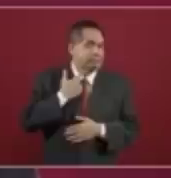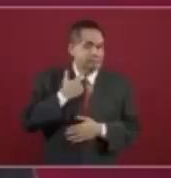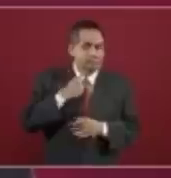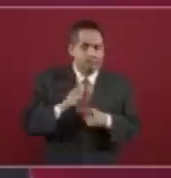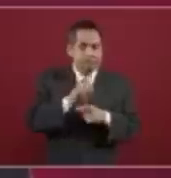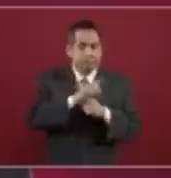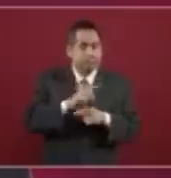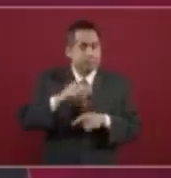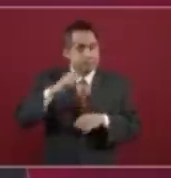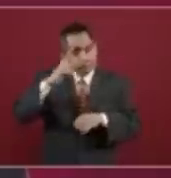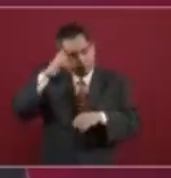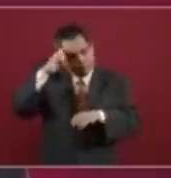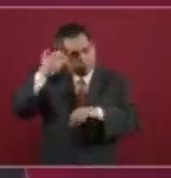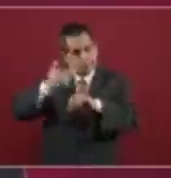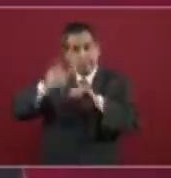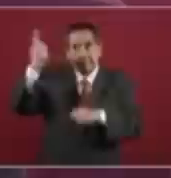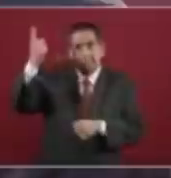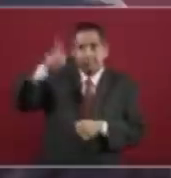el extranjero